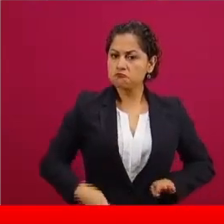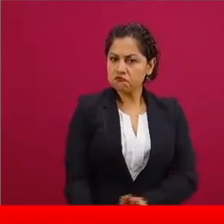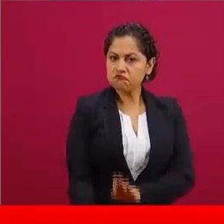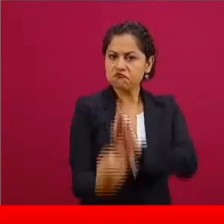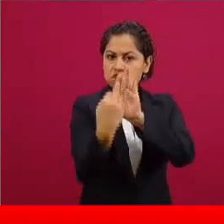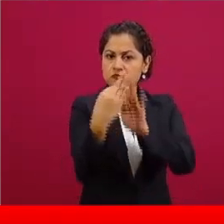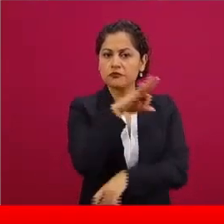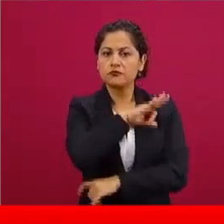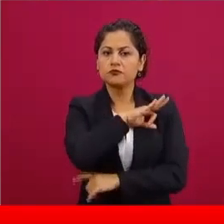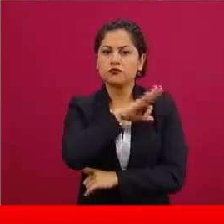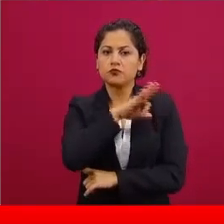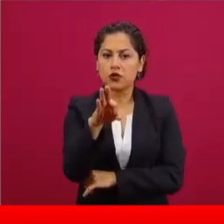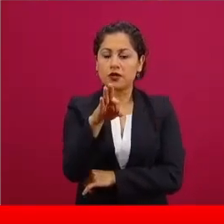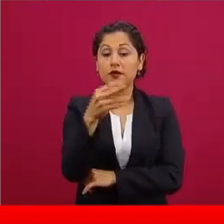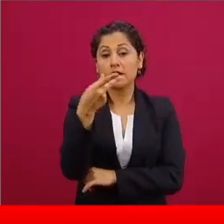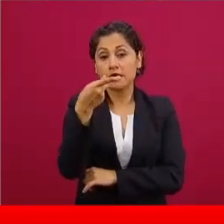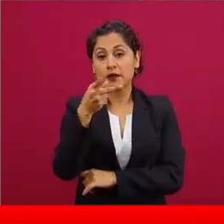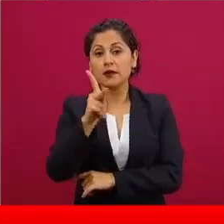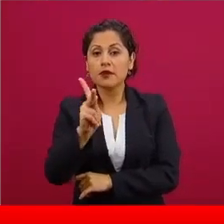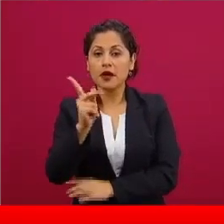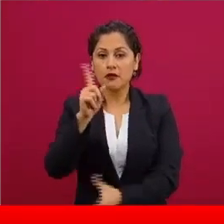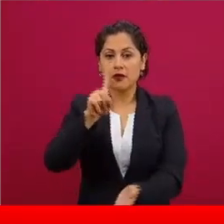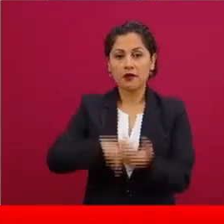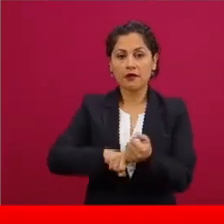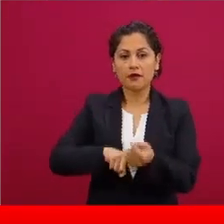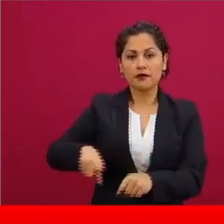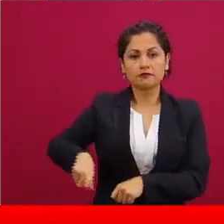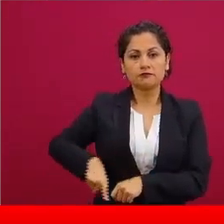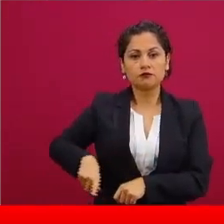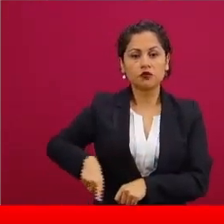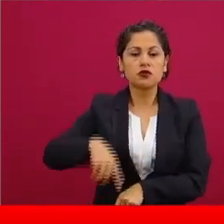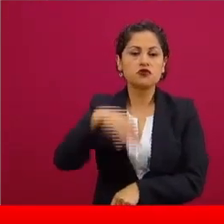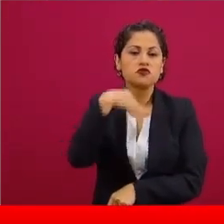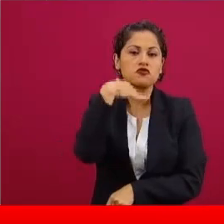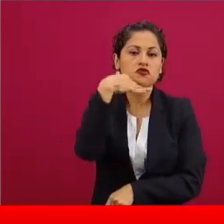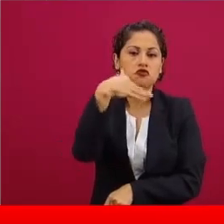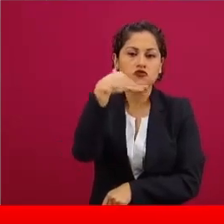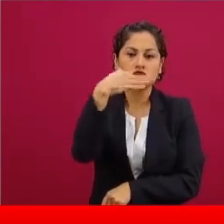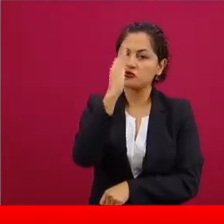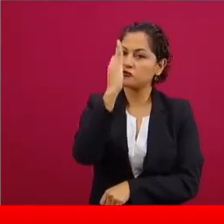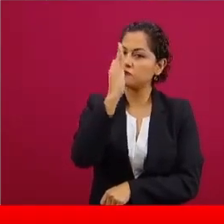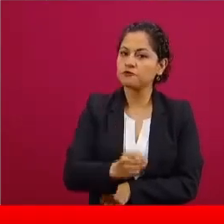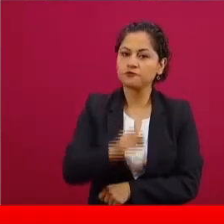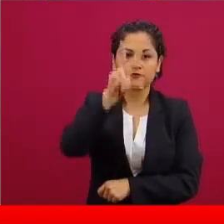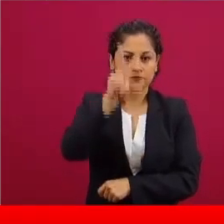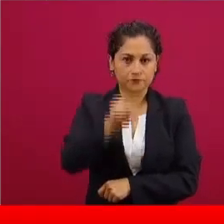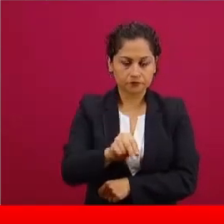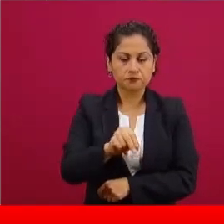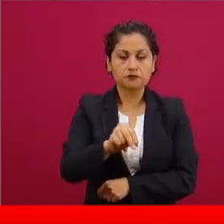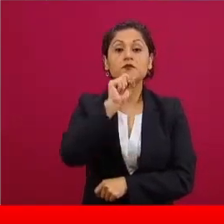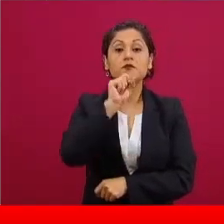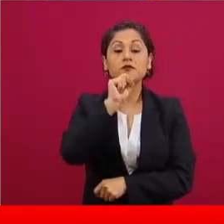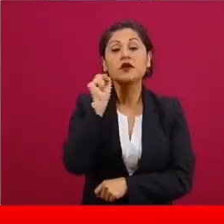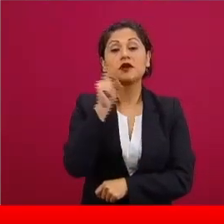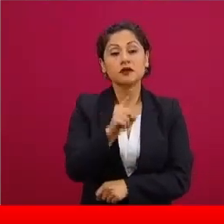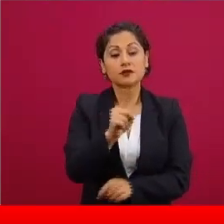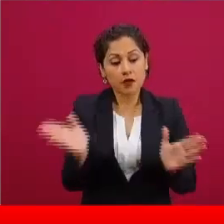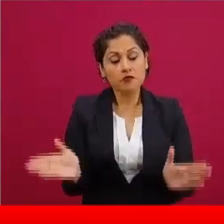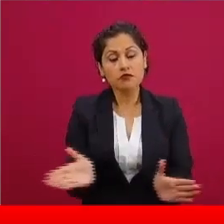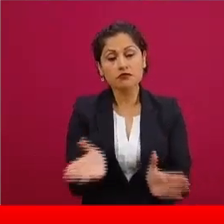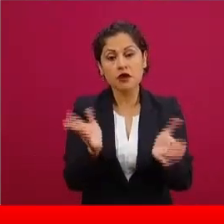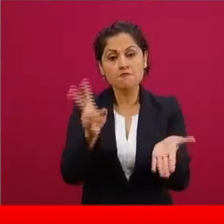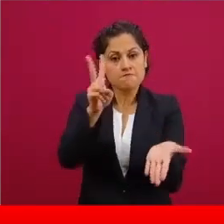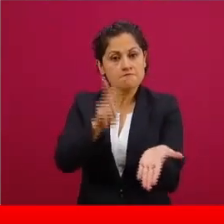la corrupción se fortalezcan valores y principios como